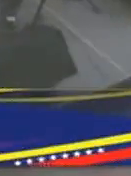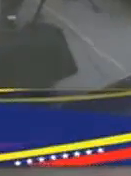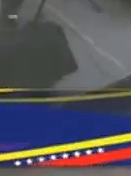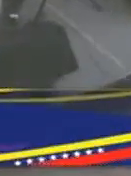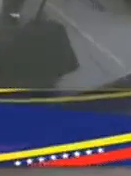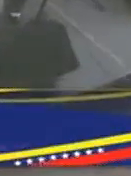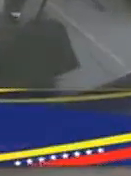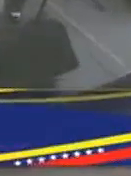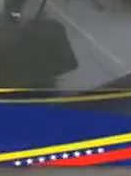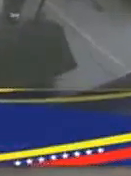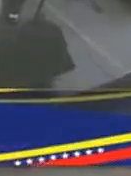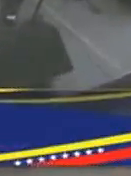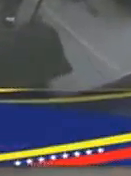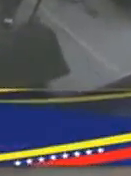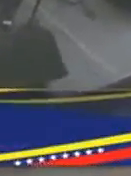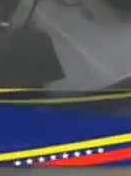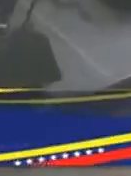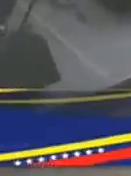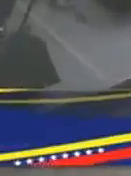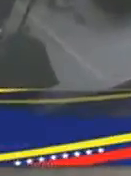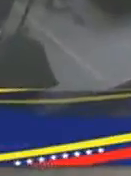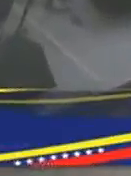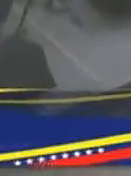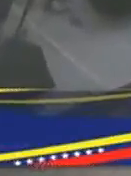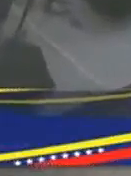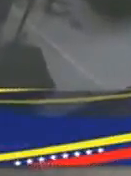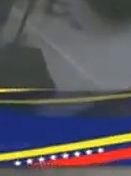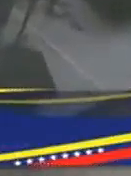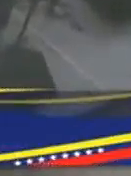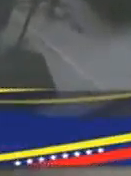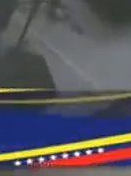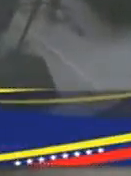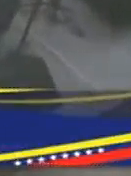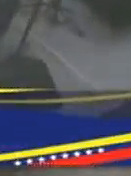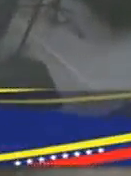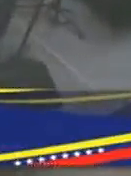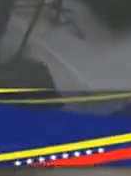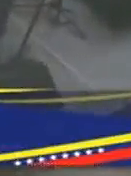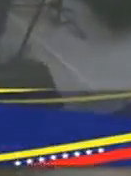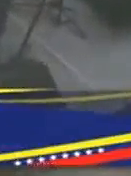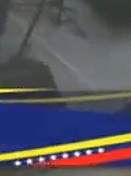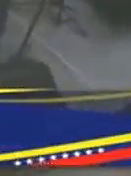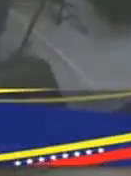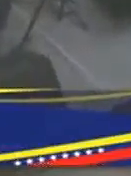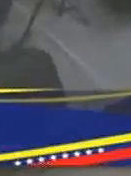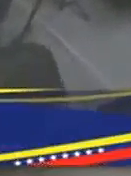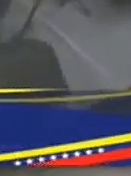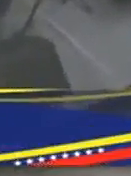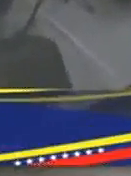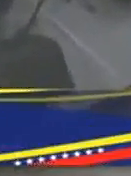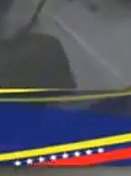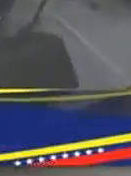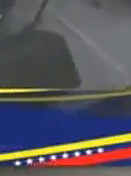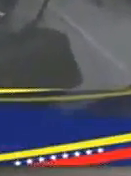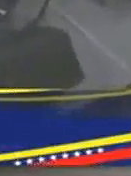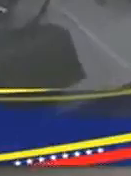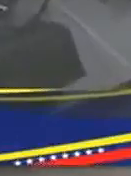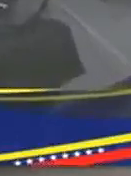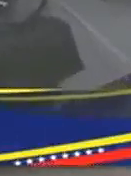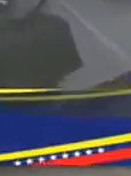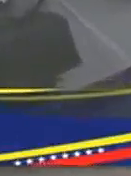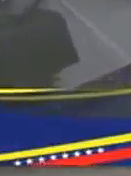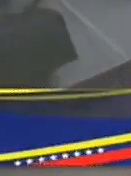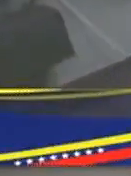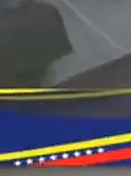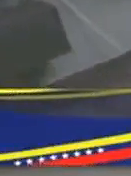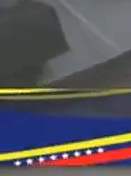celebrados en esta entidad de Bolívar a Chávez: pensamiento y doctrina bolivariana, vigencia del pensamiento bolivariano, movimientos políticos y